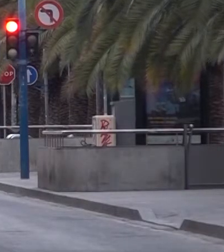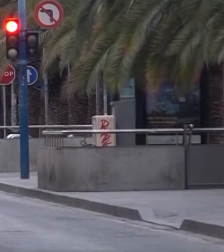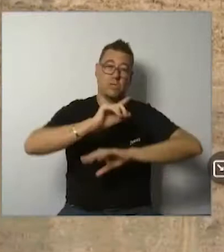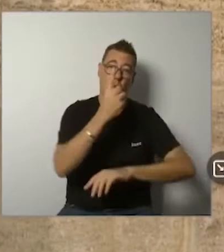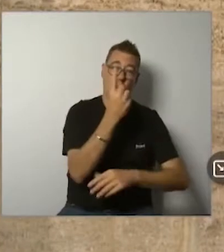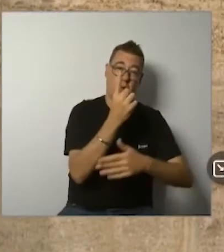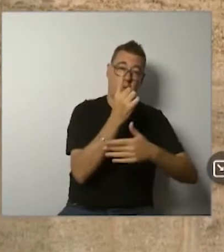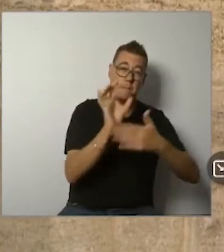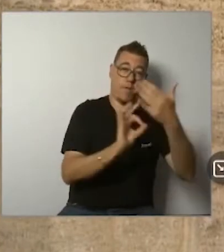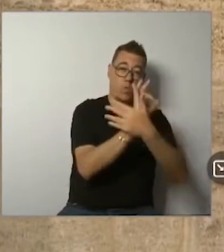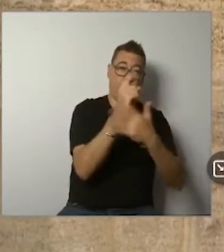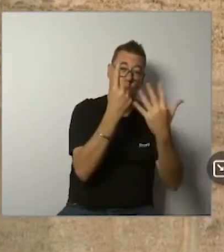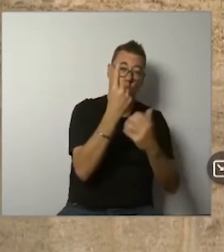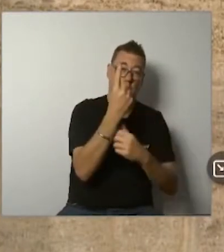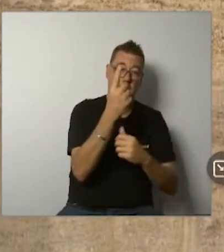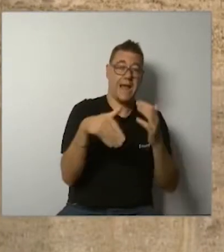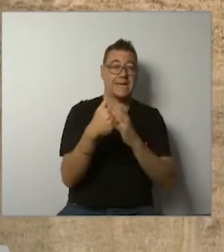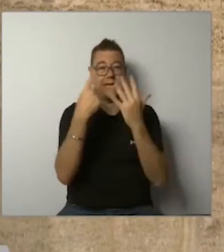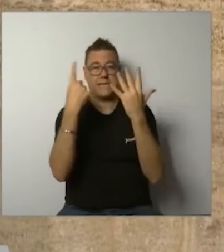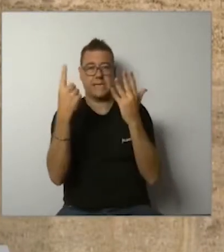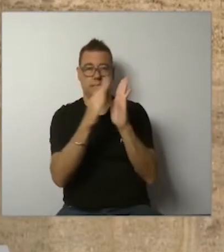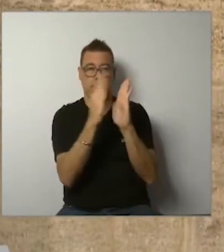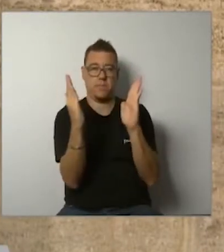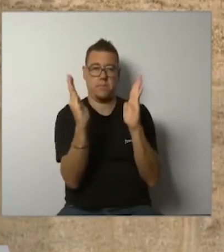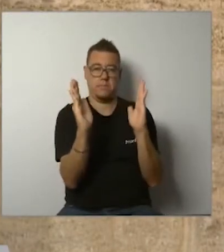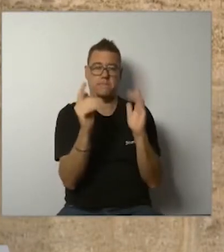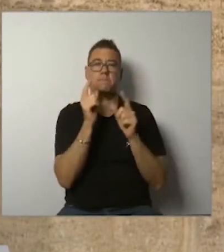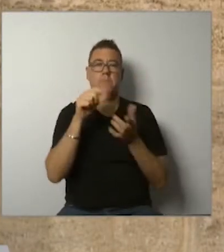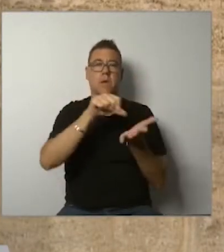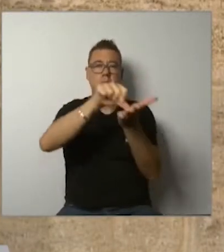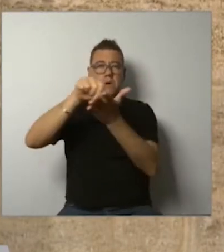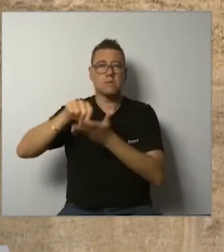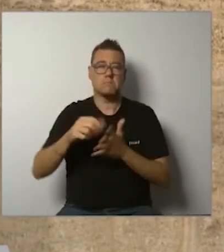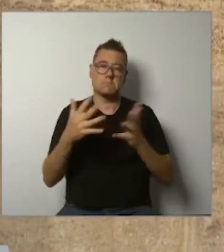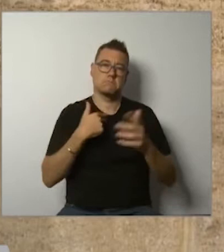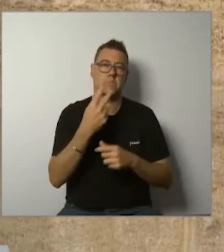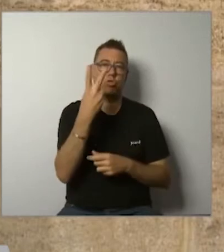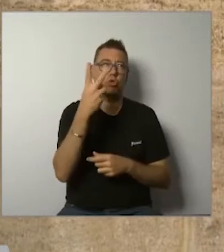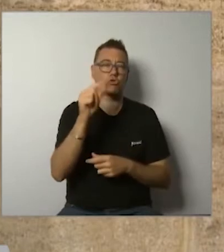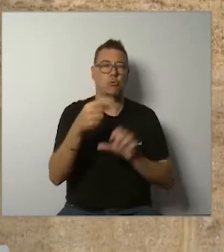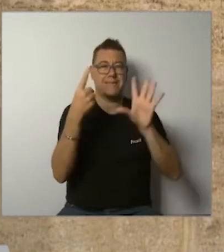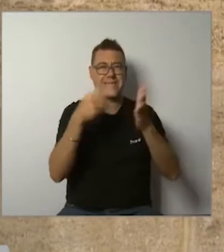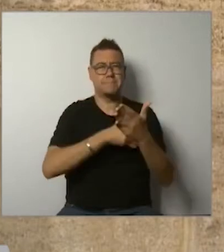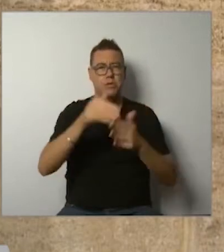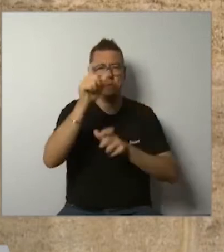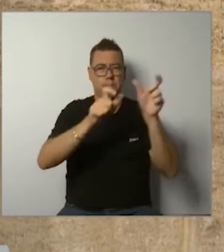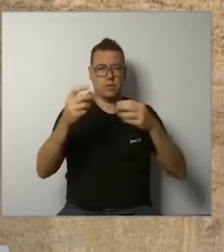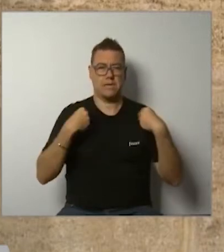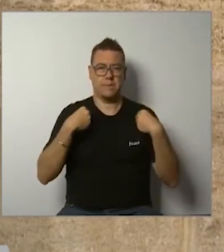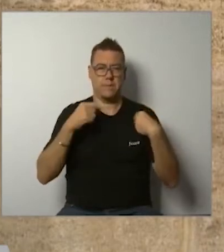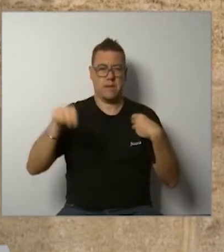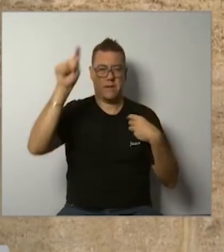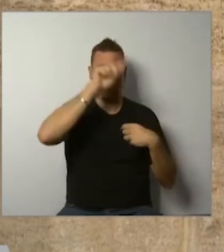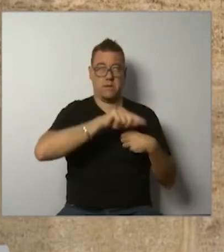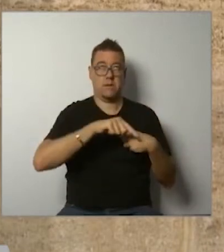de la población valenciana. El conjunt d'aquests municipis superen 2,6 milions d'habitants i, per